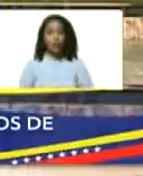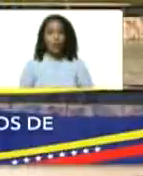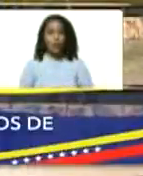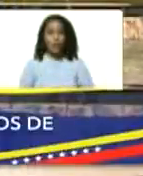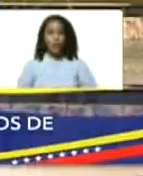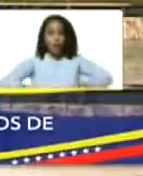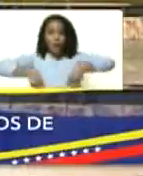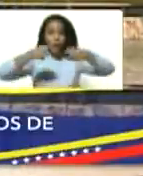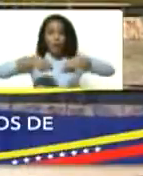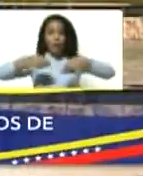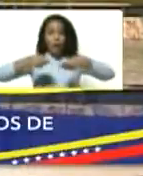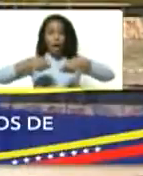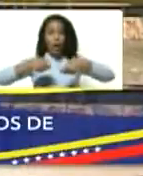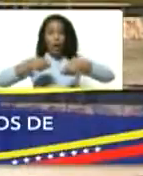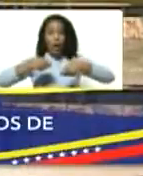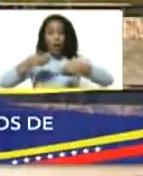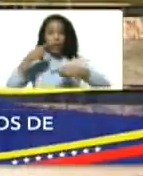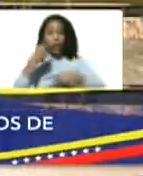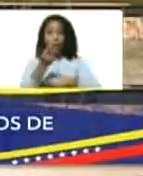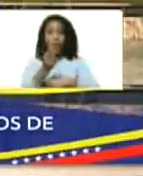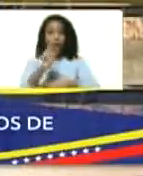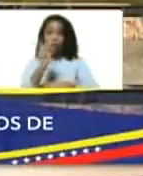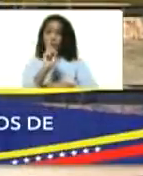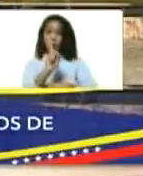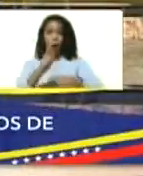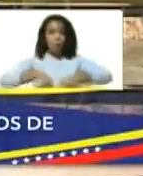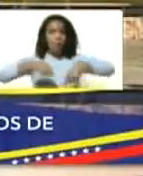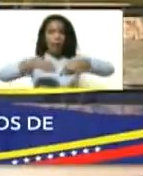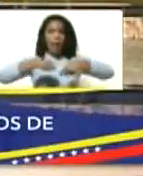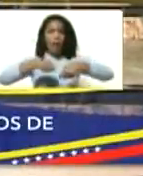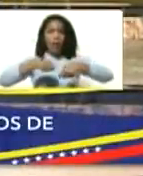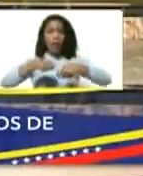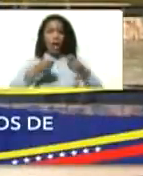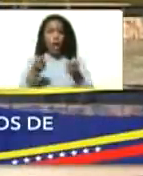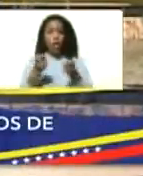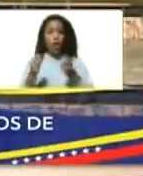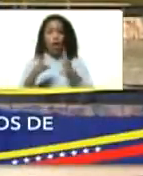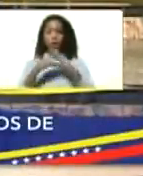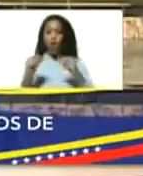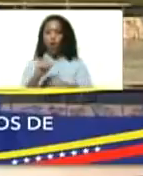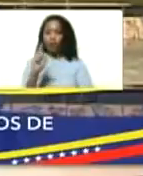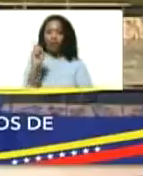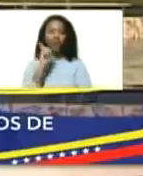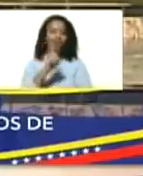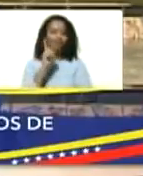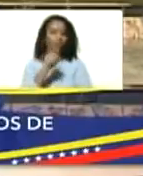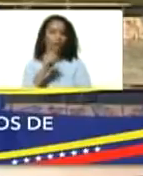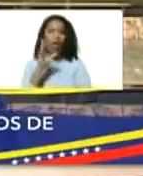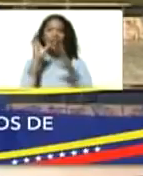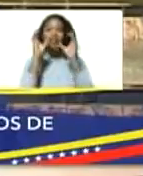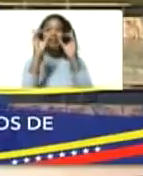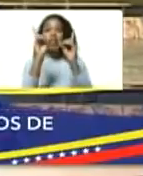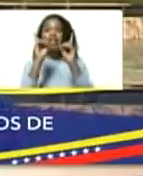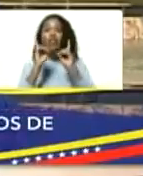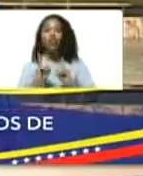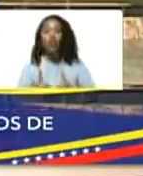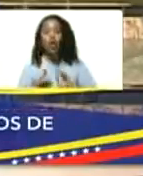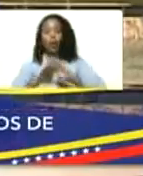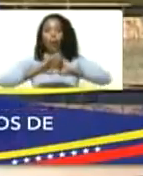mercado de regular todo lo que decían no es el mercado que regula todo es mentira son las decisiones geopolíticas